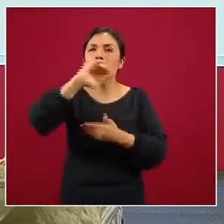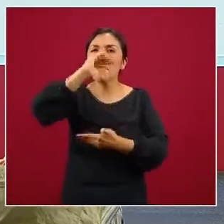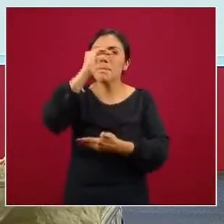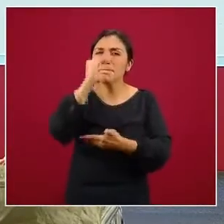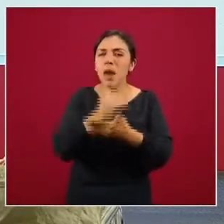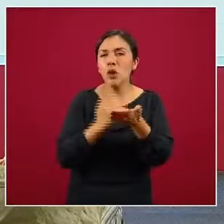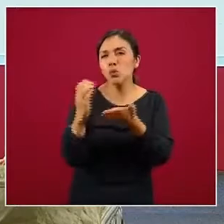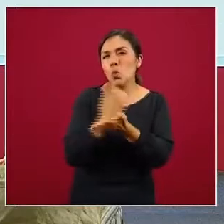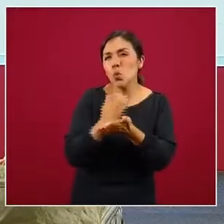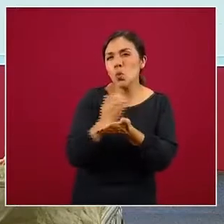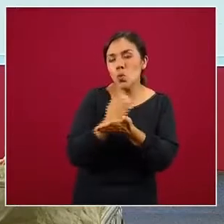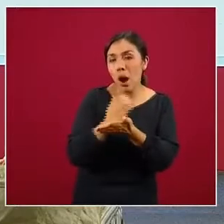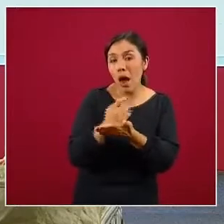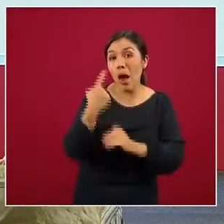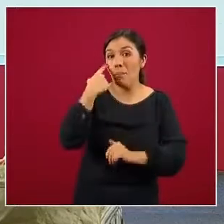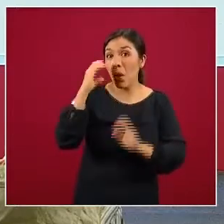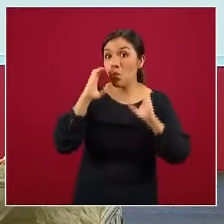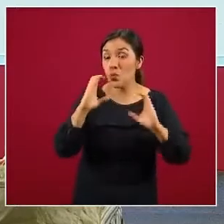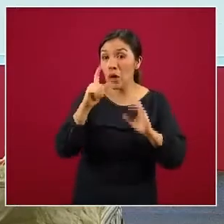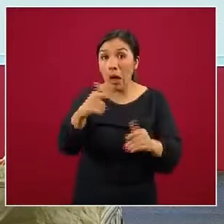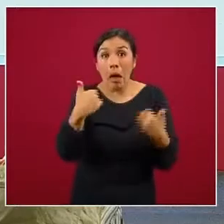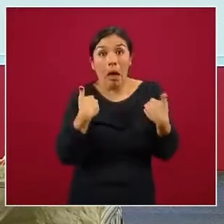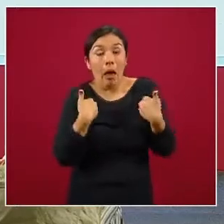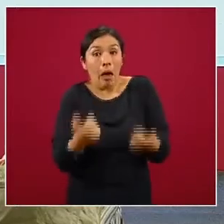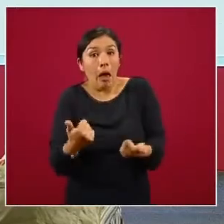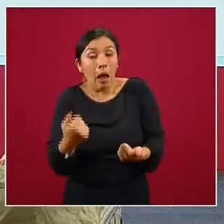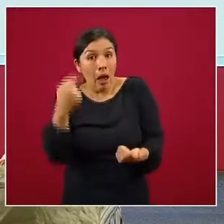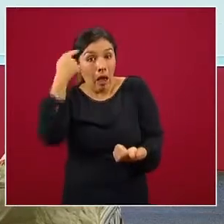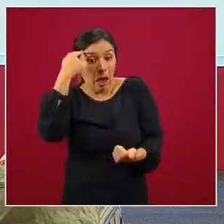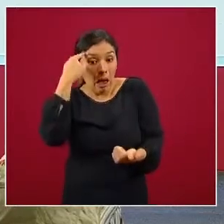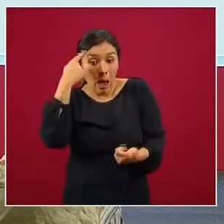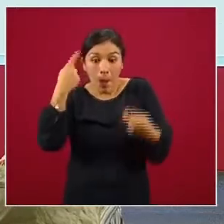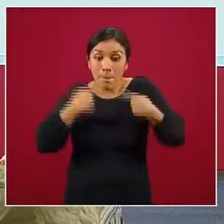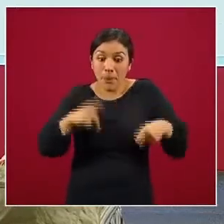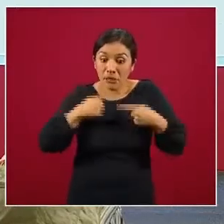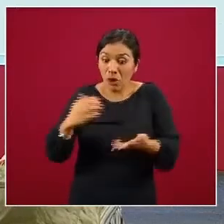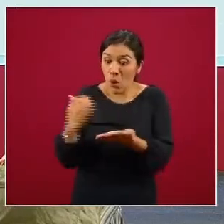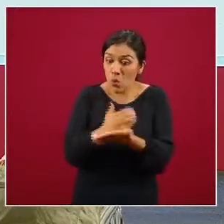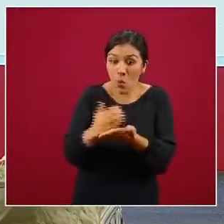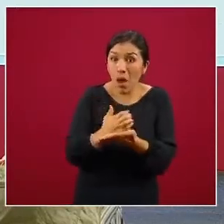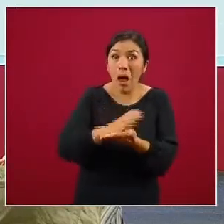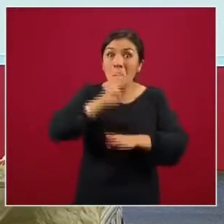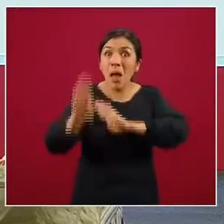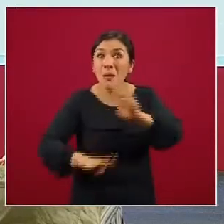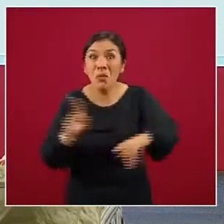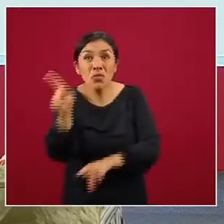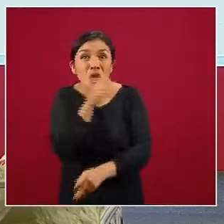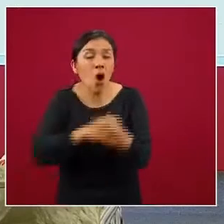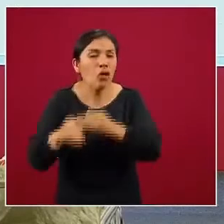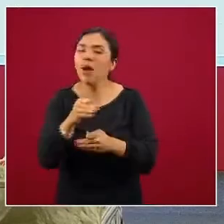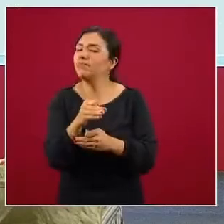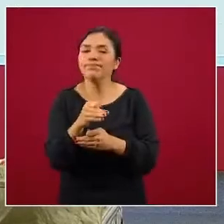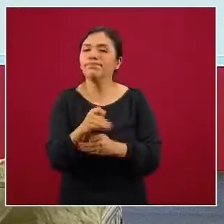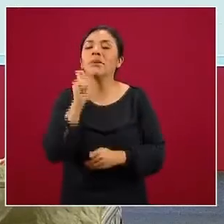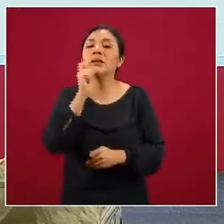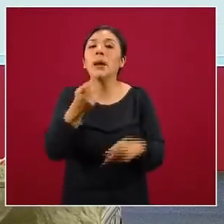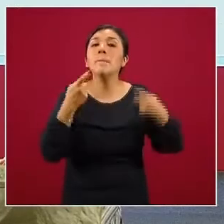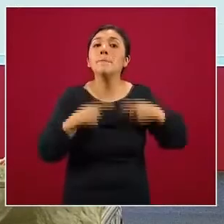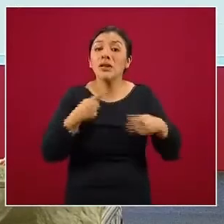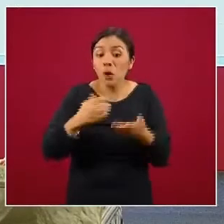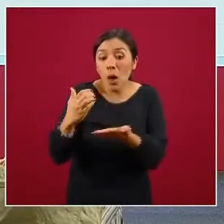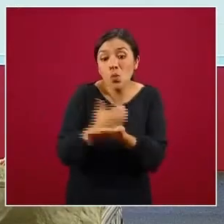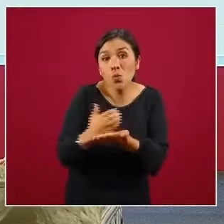las recuperaciones. Ojo, no interpretarlo como que ya la gente no se está recuperando. Es simplemente que la cantidad de